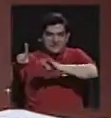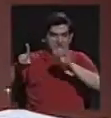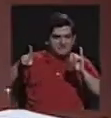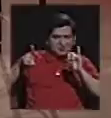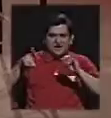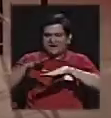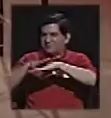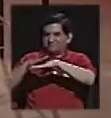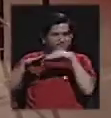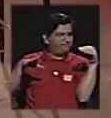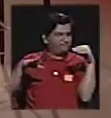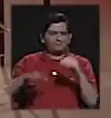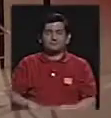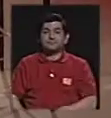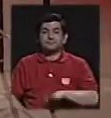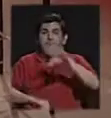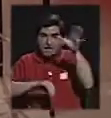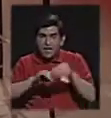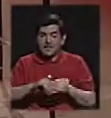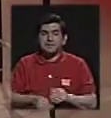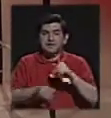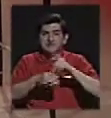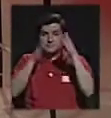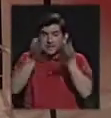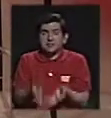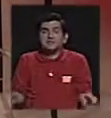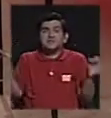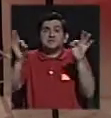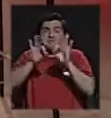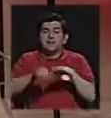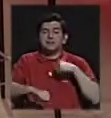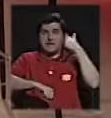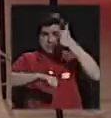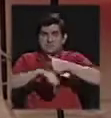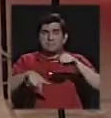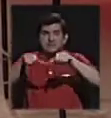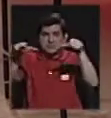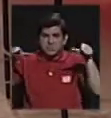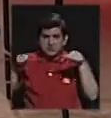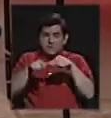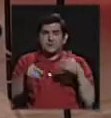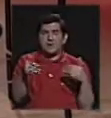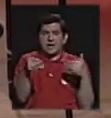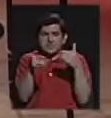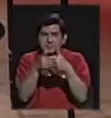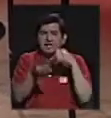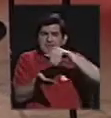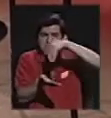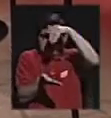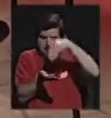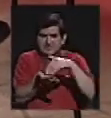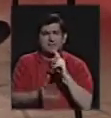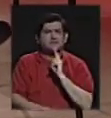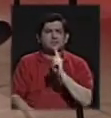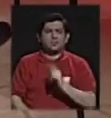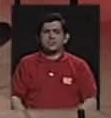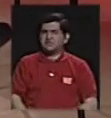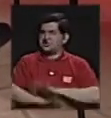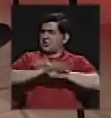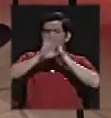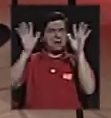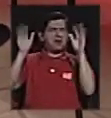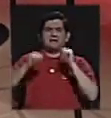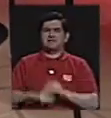por fuera, y además de eso, incluso actores claves que están ubicados en posiciones cercanas al centro han manifestado